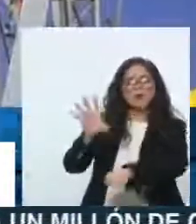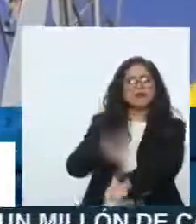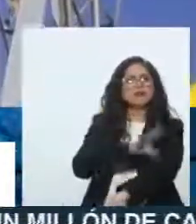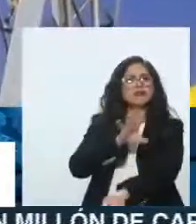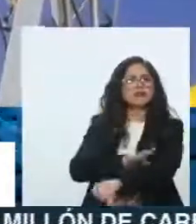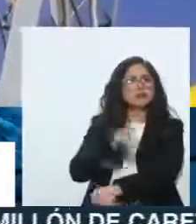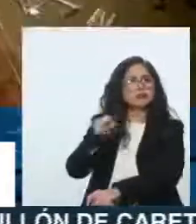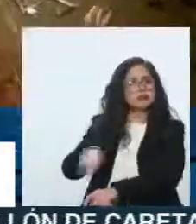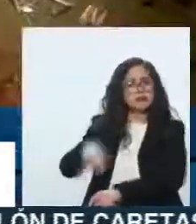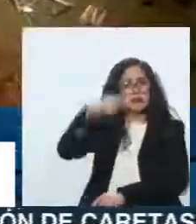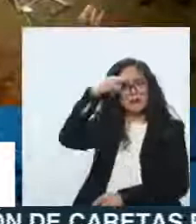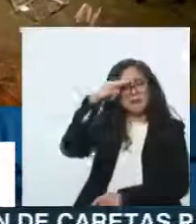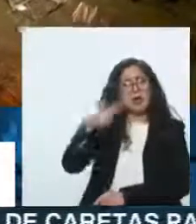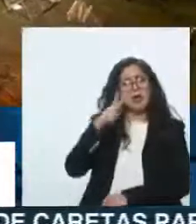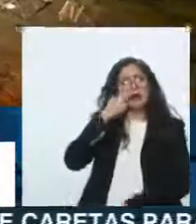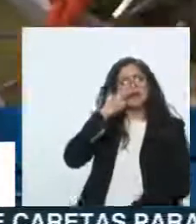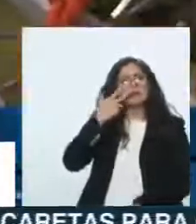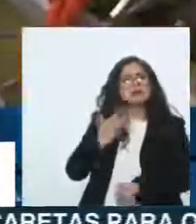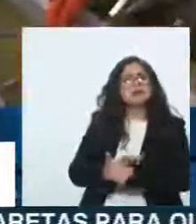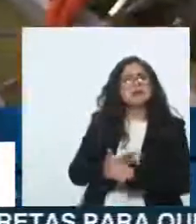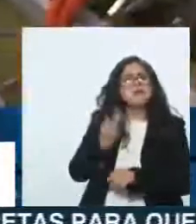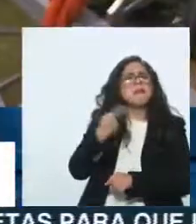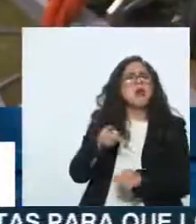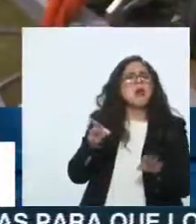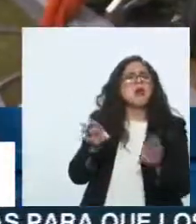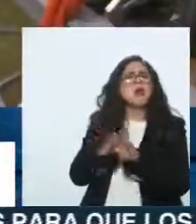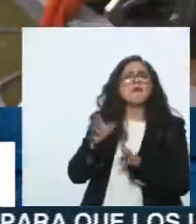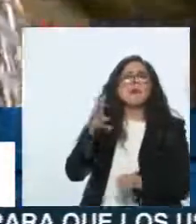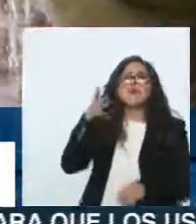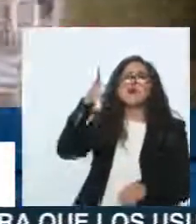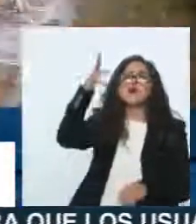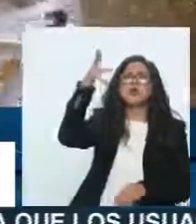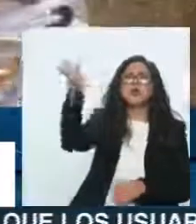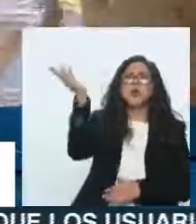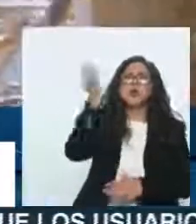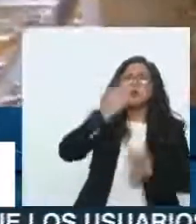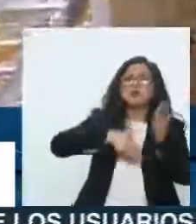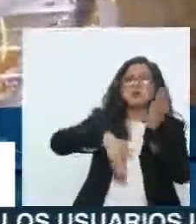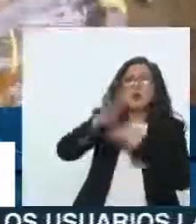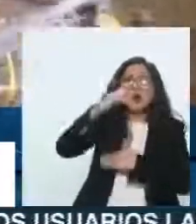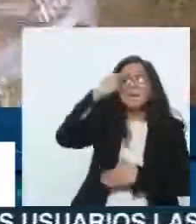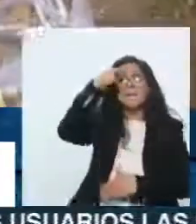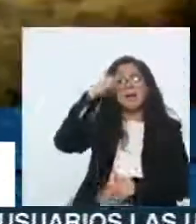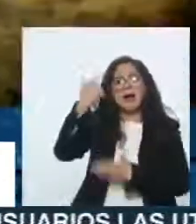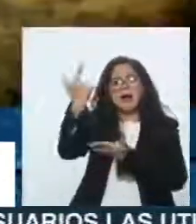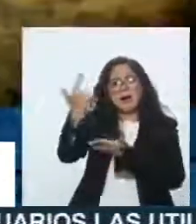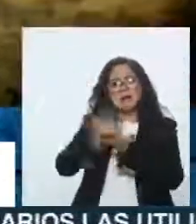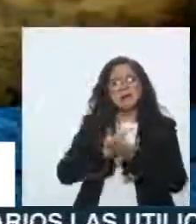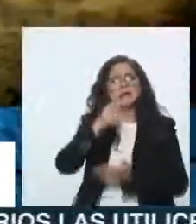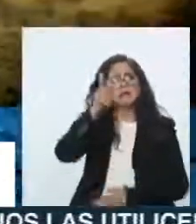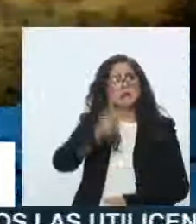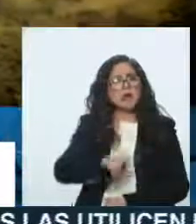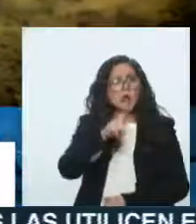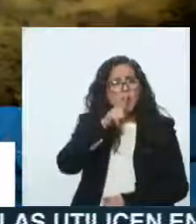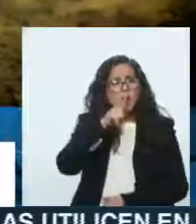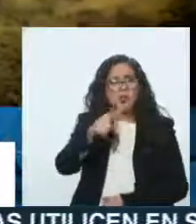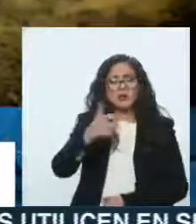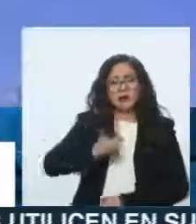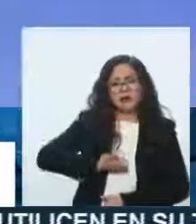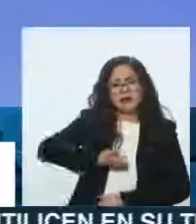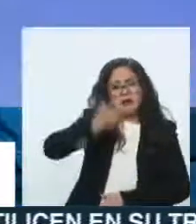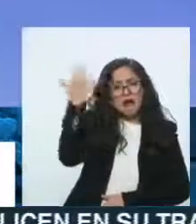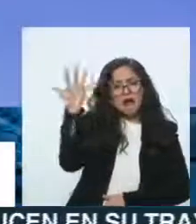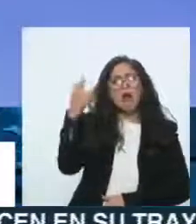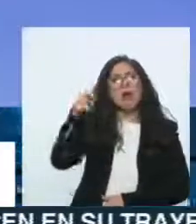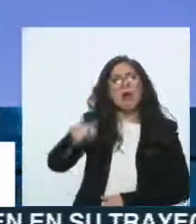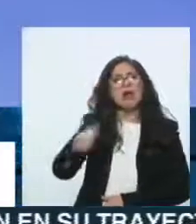finalmente para que el trato sea justo, para que exista desarrollo, para que el recibo de la luz no nos llegue cada vez más caro, enriqueciendo a